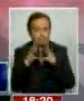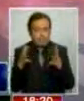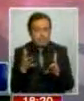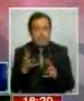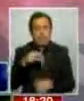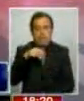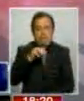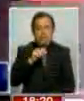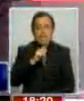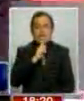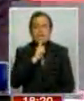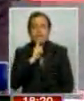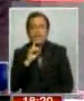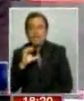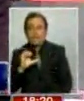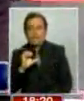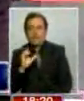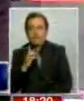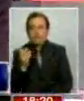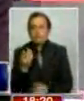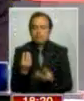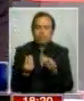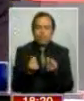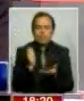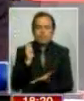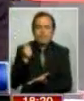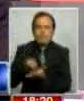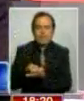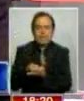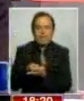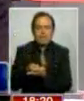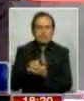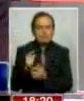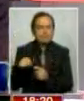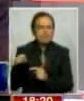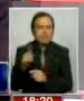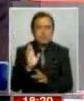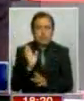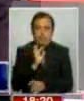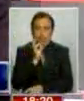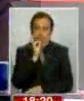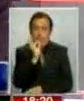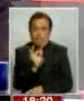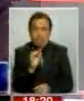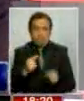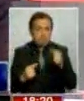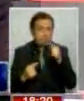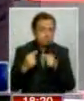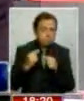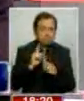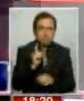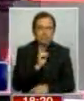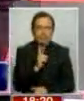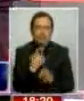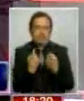con la reforma? Mira, nosotros no vamos a personalizar, digamos, este debate. Eso no ni siquiera, digamos, correspondería.